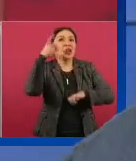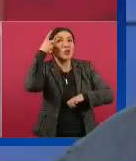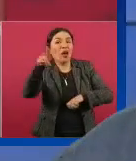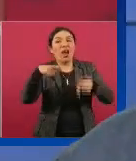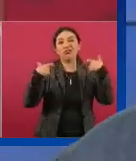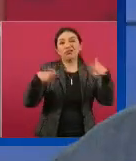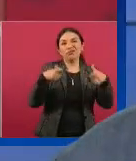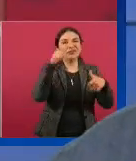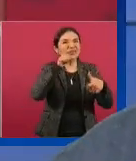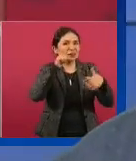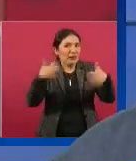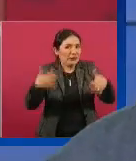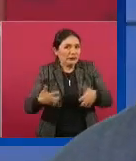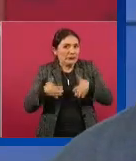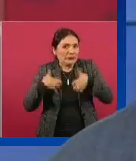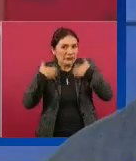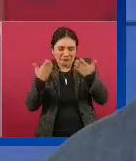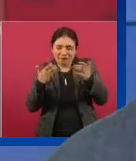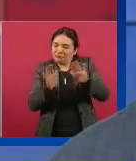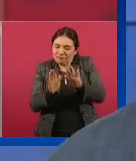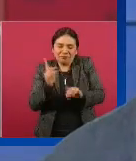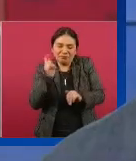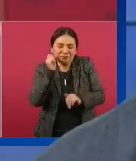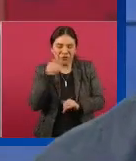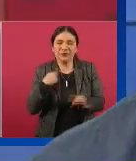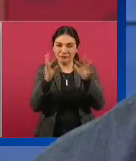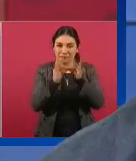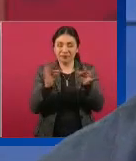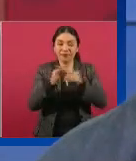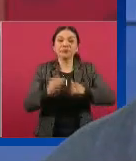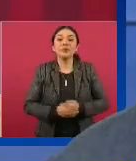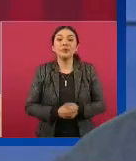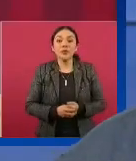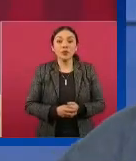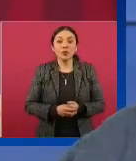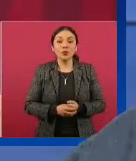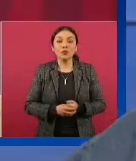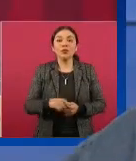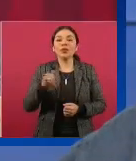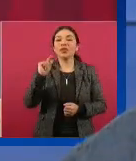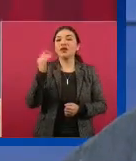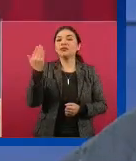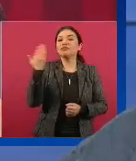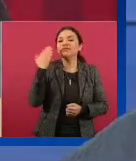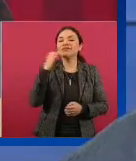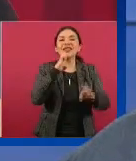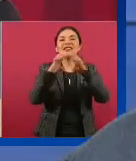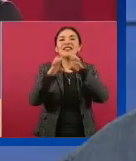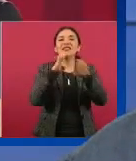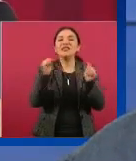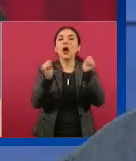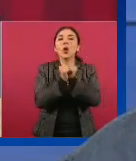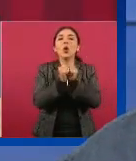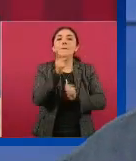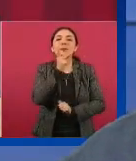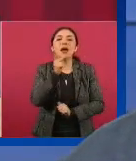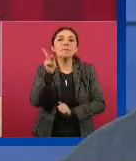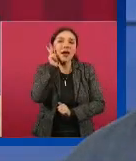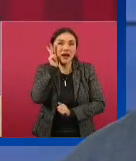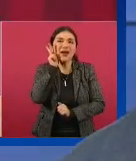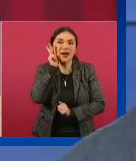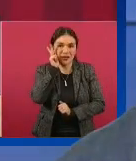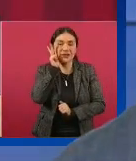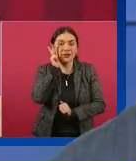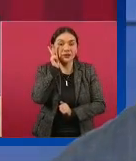fuera porque pemex no lo entregaron en pedazos en cachos méxico no tendrá una calificación de triple